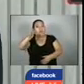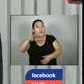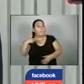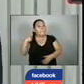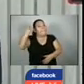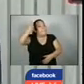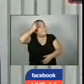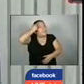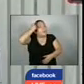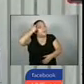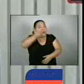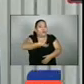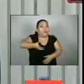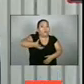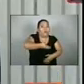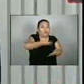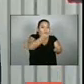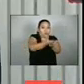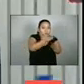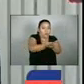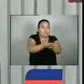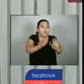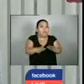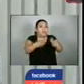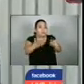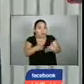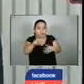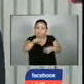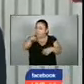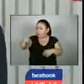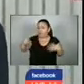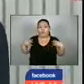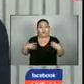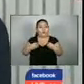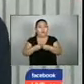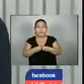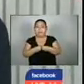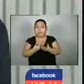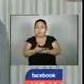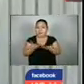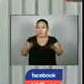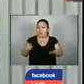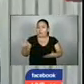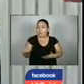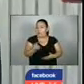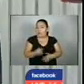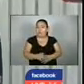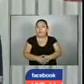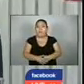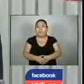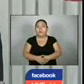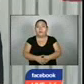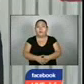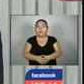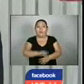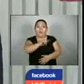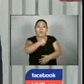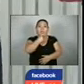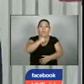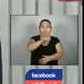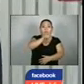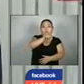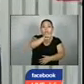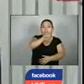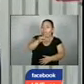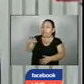que estamos proponiendo que provengan de la sociedad civil, de la ciudadanía, que se le dote al Tribunal Supremo Electoral